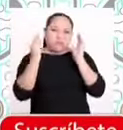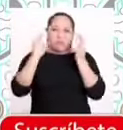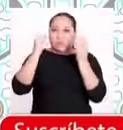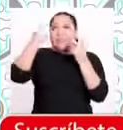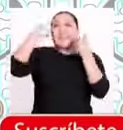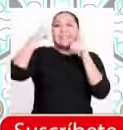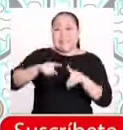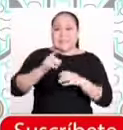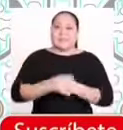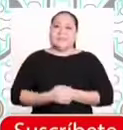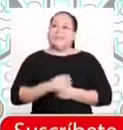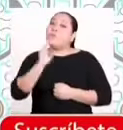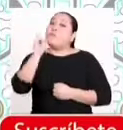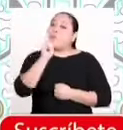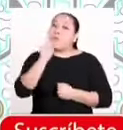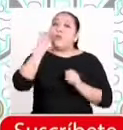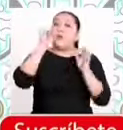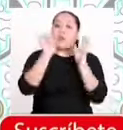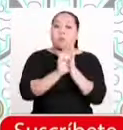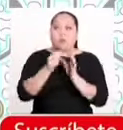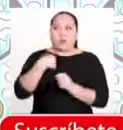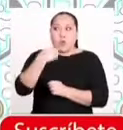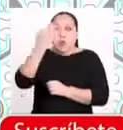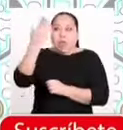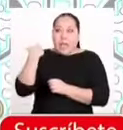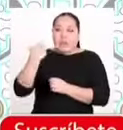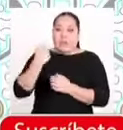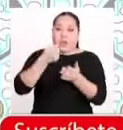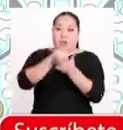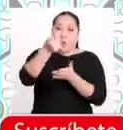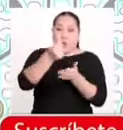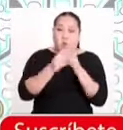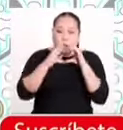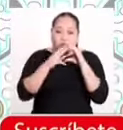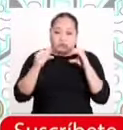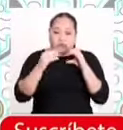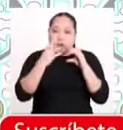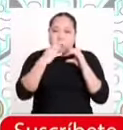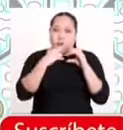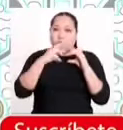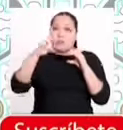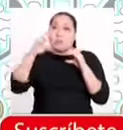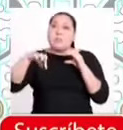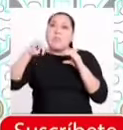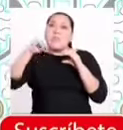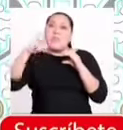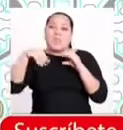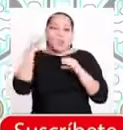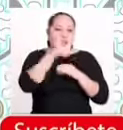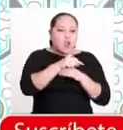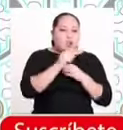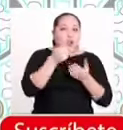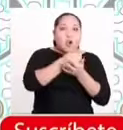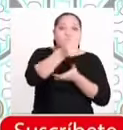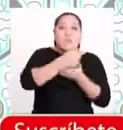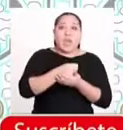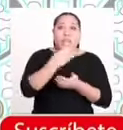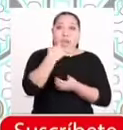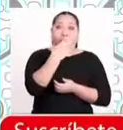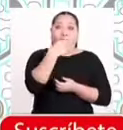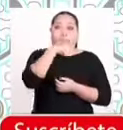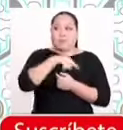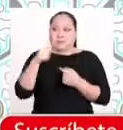decidir. Por ejemplo, una vez tenía que comprar un pimiento y terminé comprando un rocoto porque no sabía diferenciar